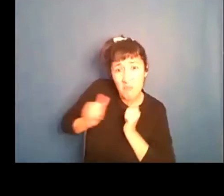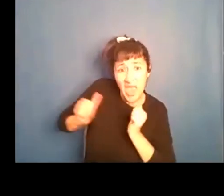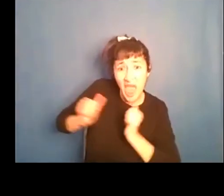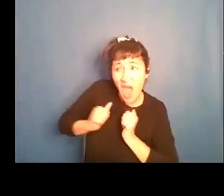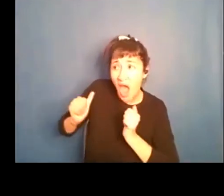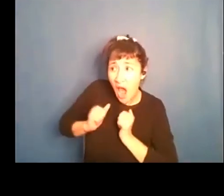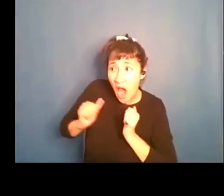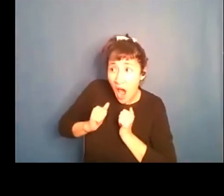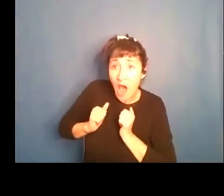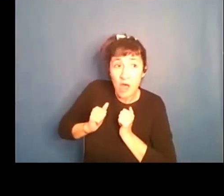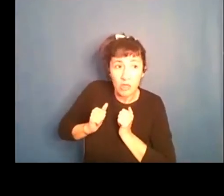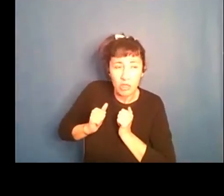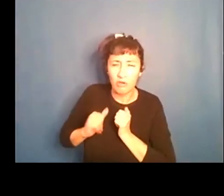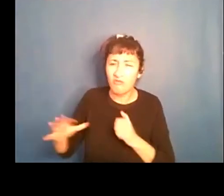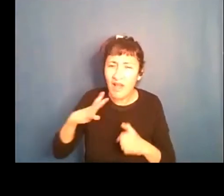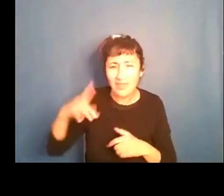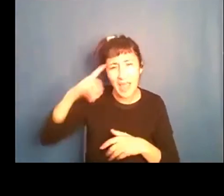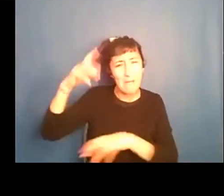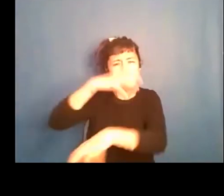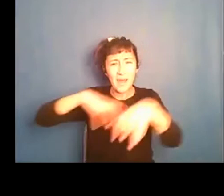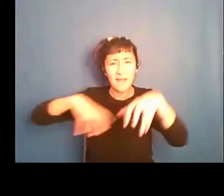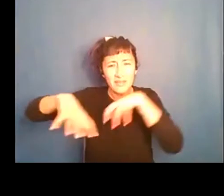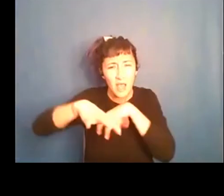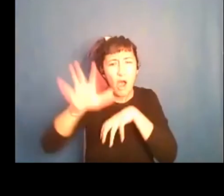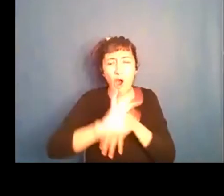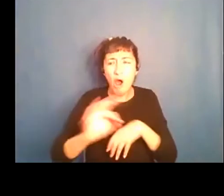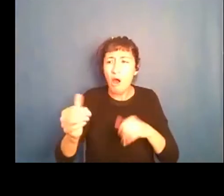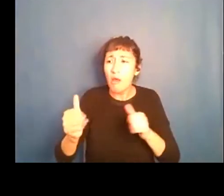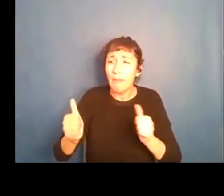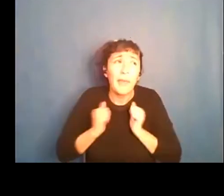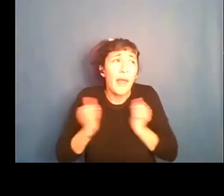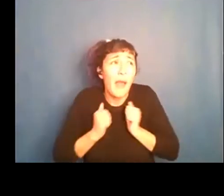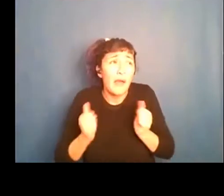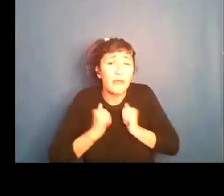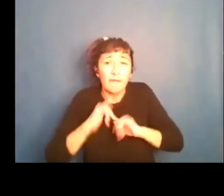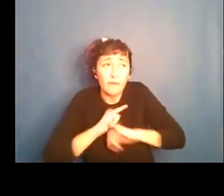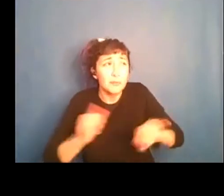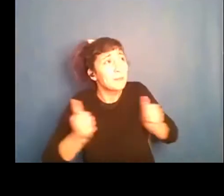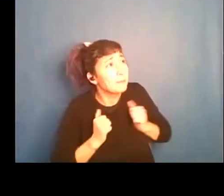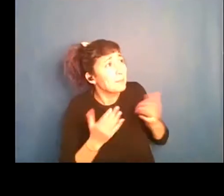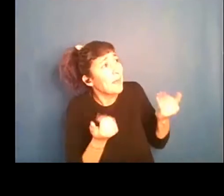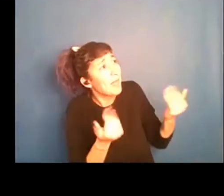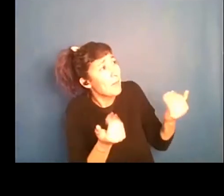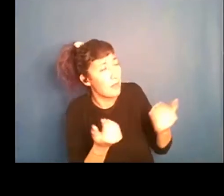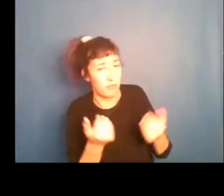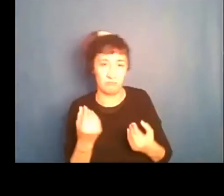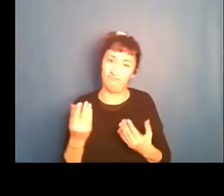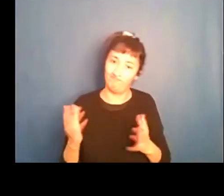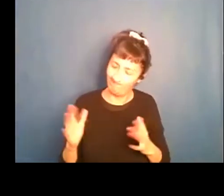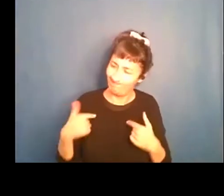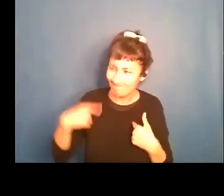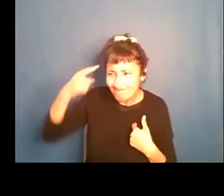poquito de empatía o recién esperar adquirir una información? Entonces ahí es donde yo digo, porque,